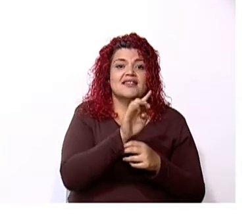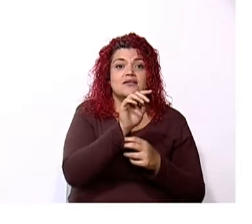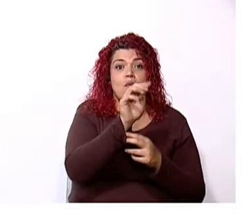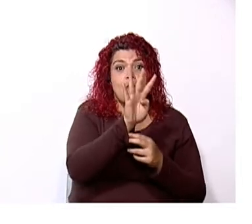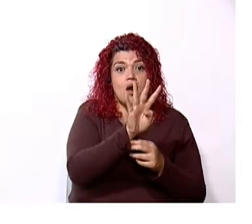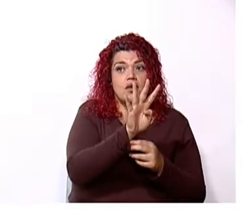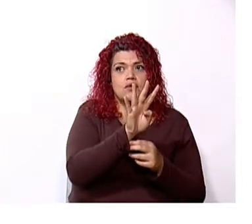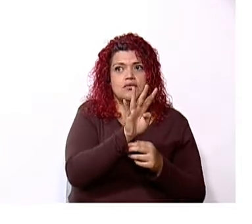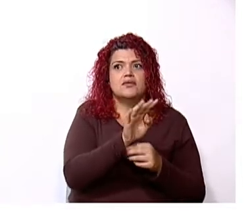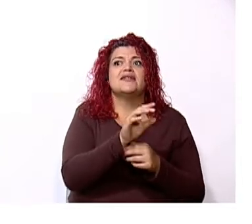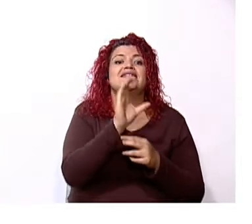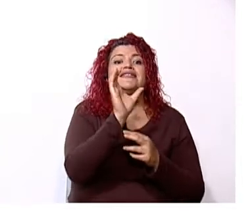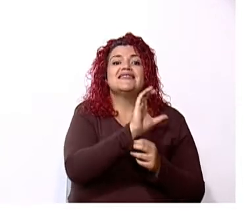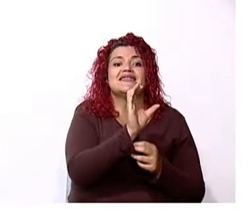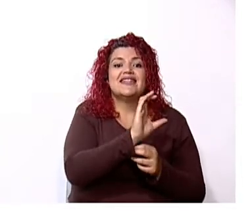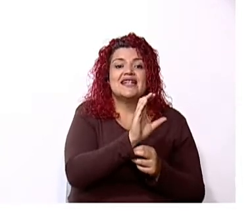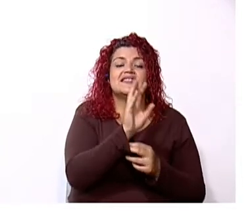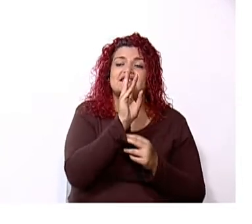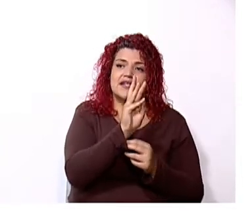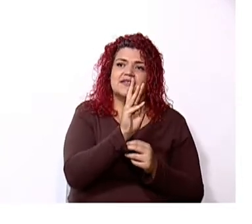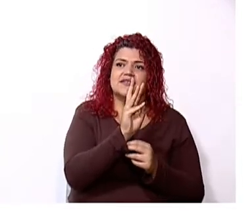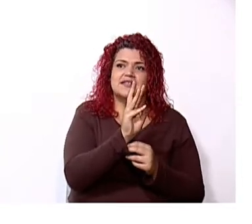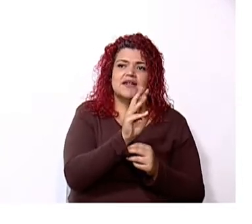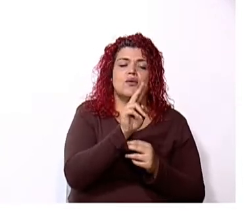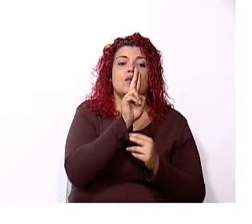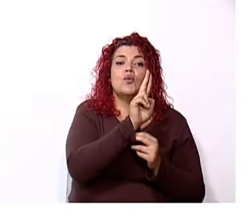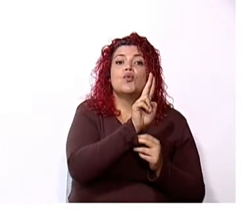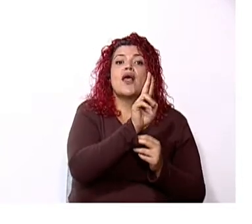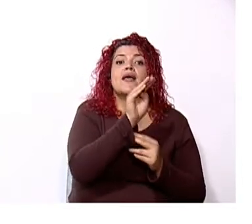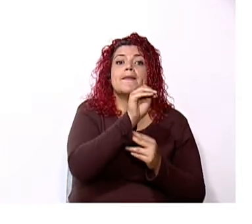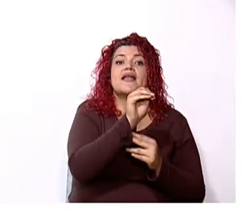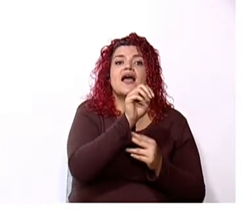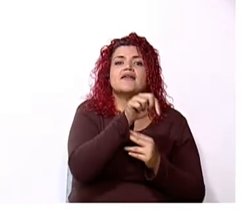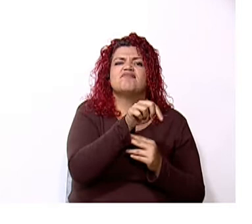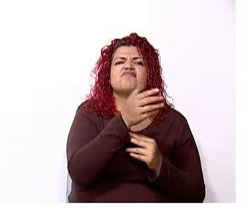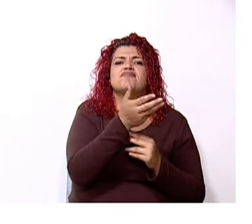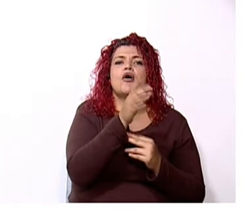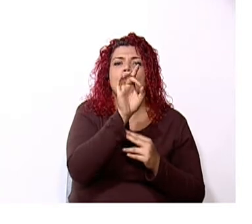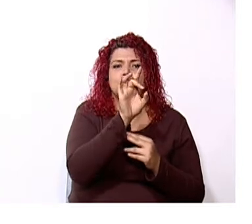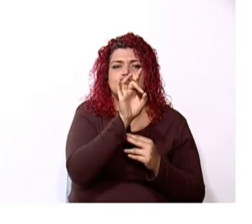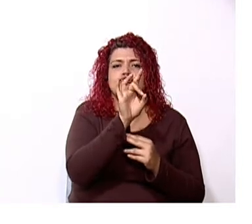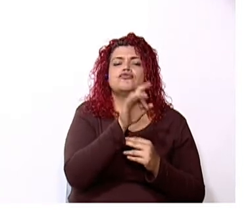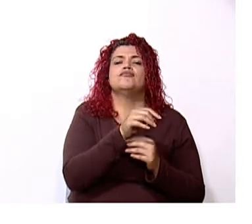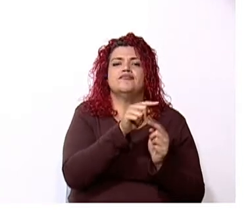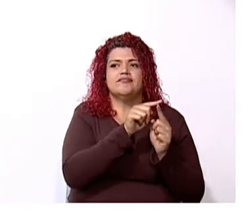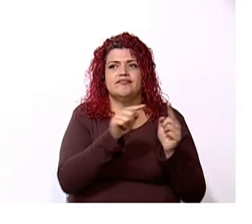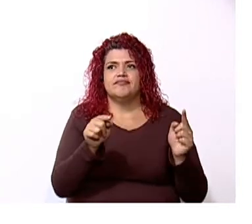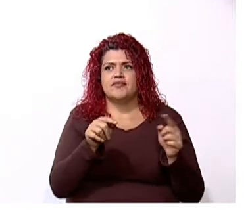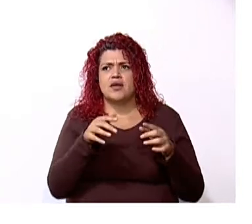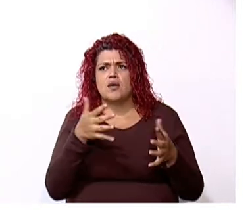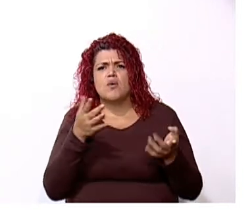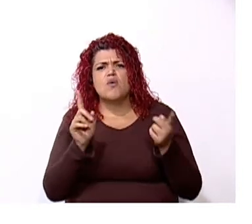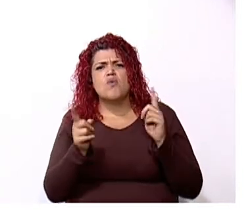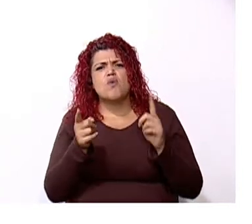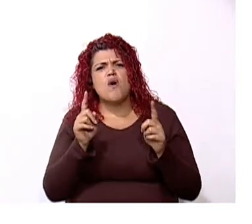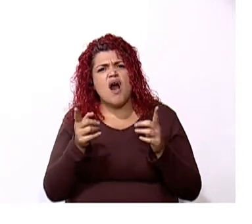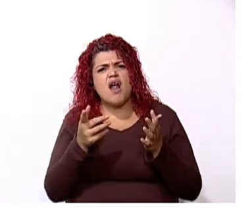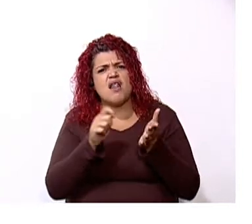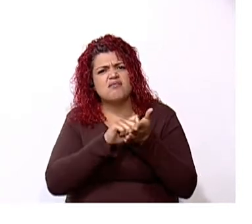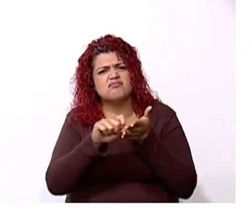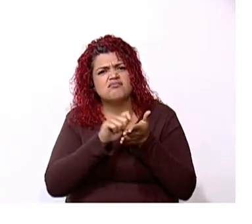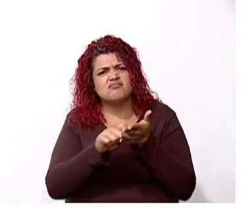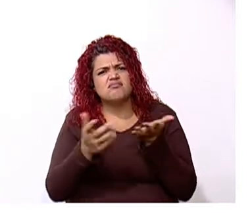4, en las centenas 6, en las unidades de millar 8. ¿Y cuál era la representación